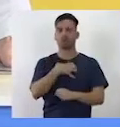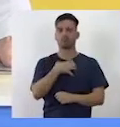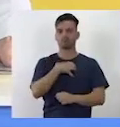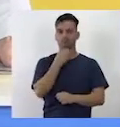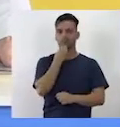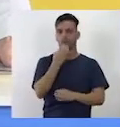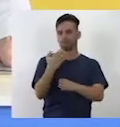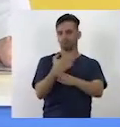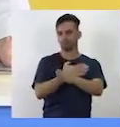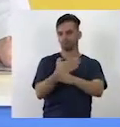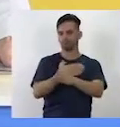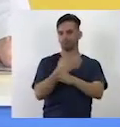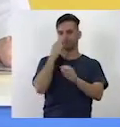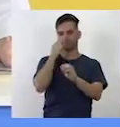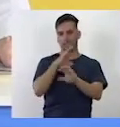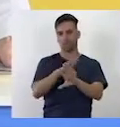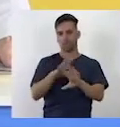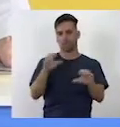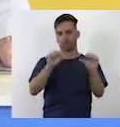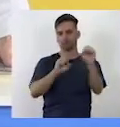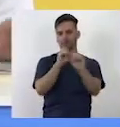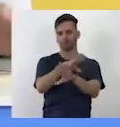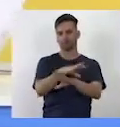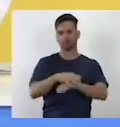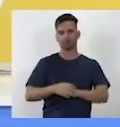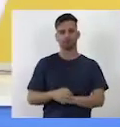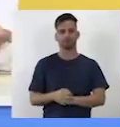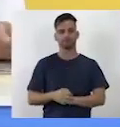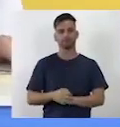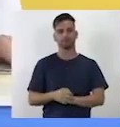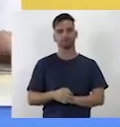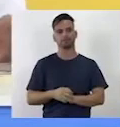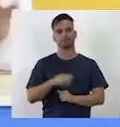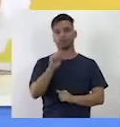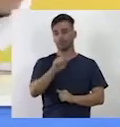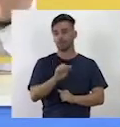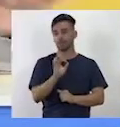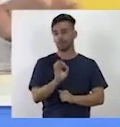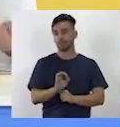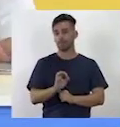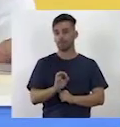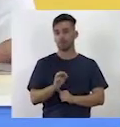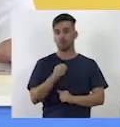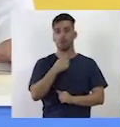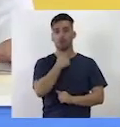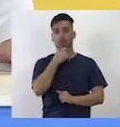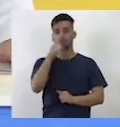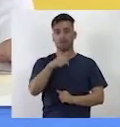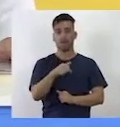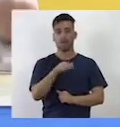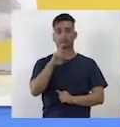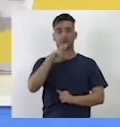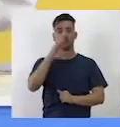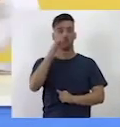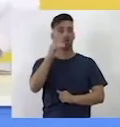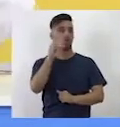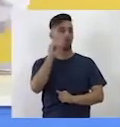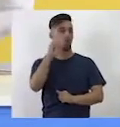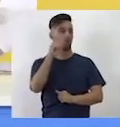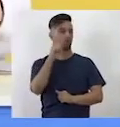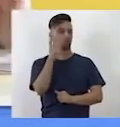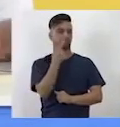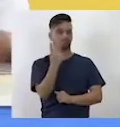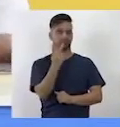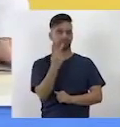predicción de reacciones bien nosotros esta predicción lo vamos a referir específicamente las acciones redox o que aunque hable también de